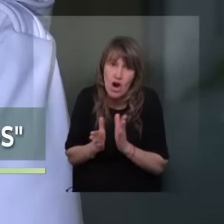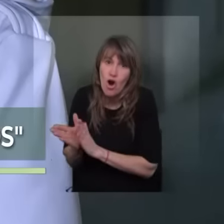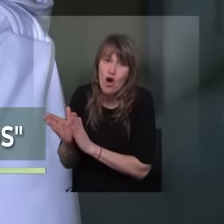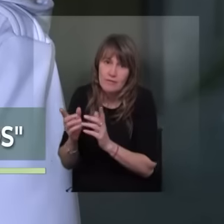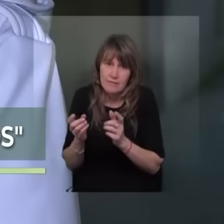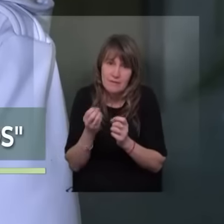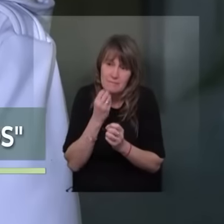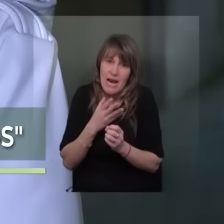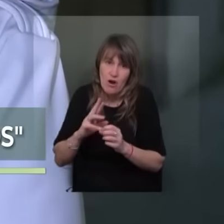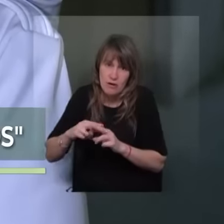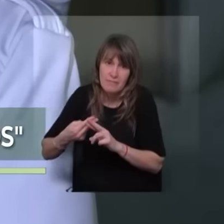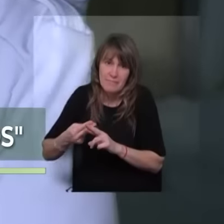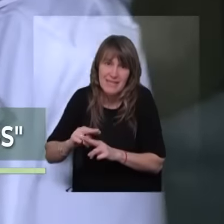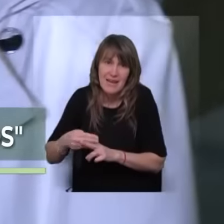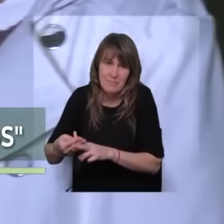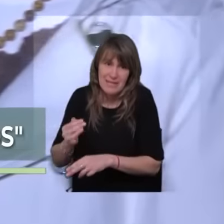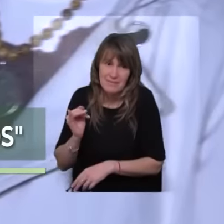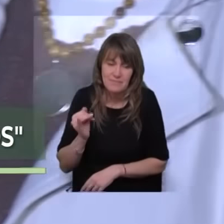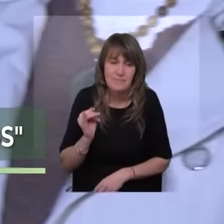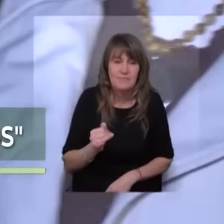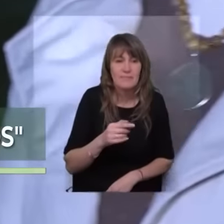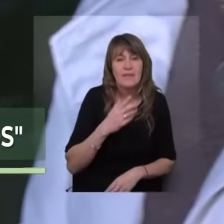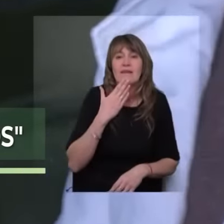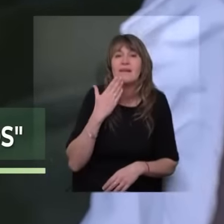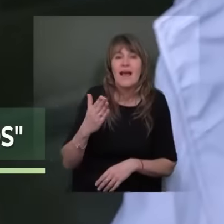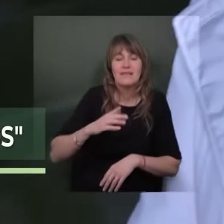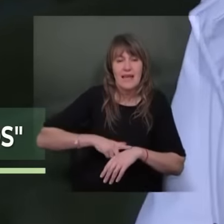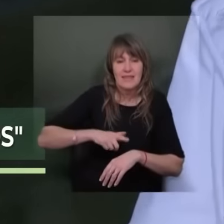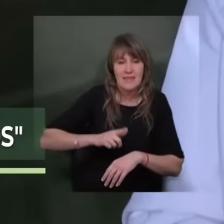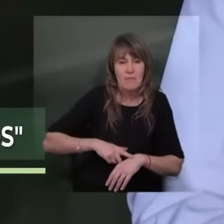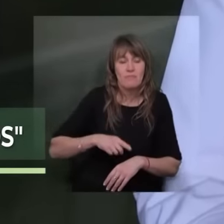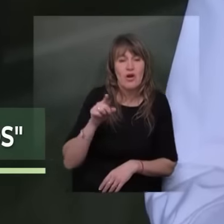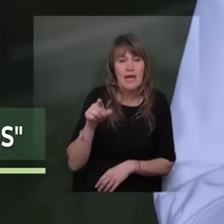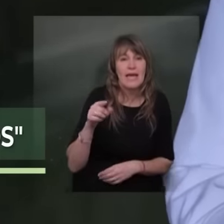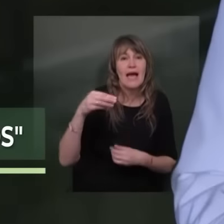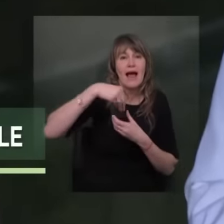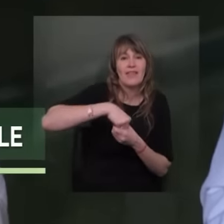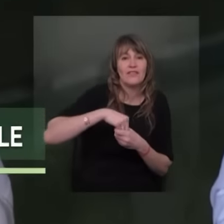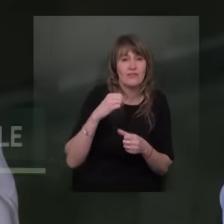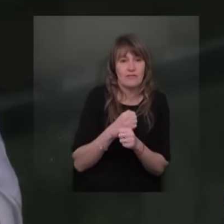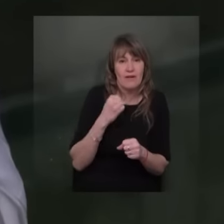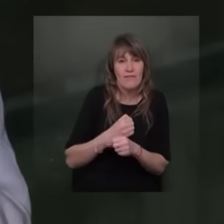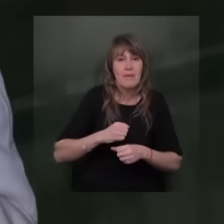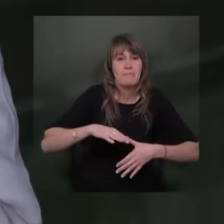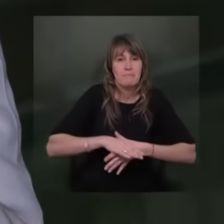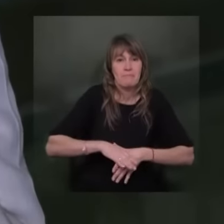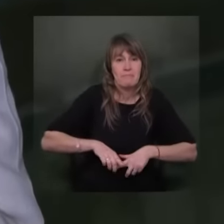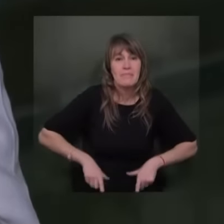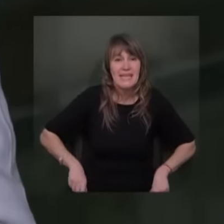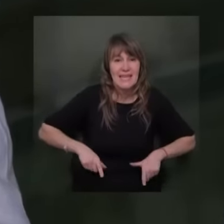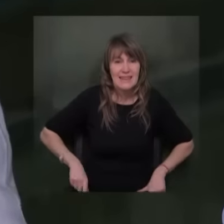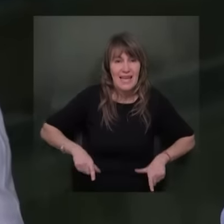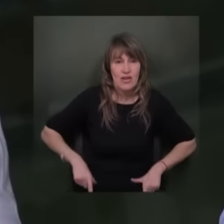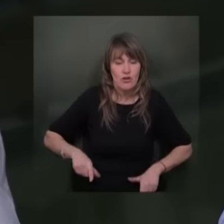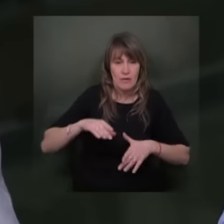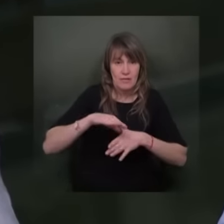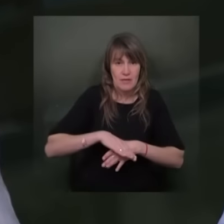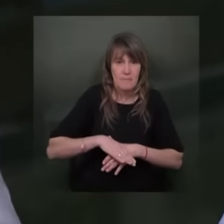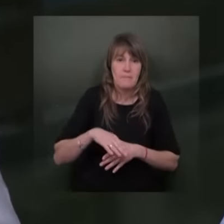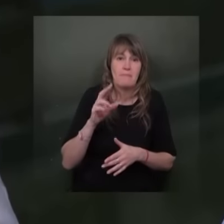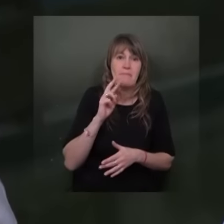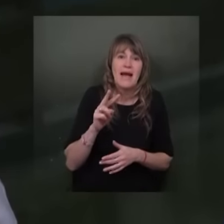pueda te agradecemos mucho tu tiempo Fernanda auberg del Ministerio de desarrollo social sobre este operativo para personas